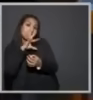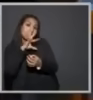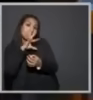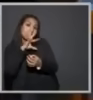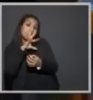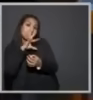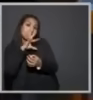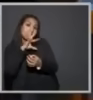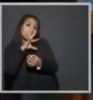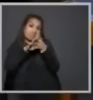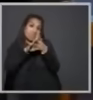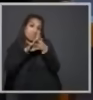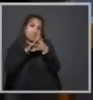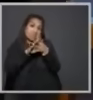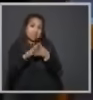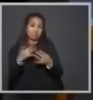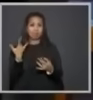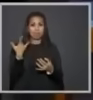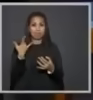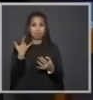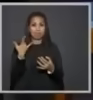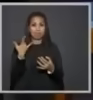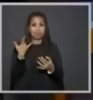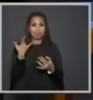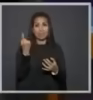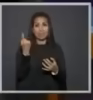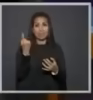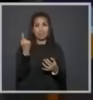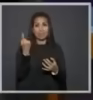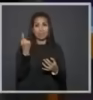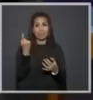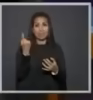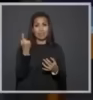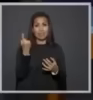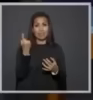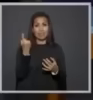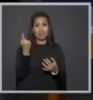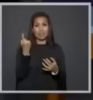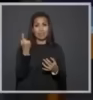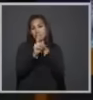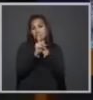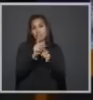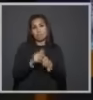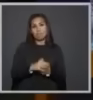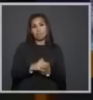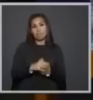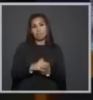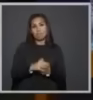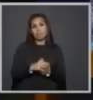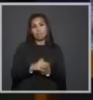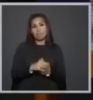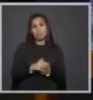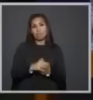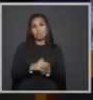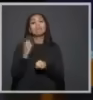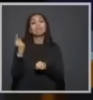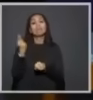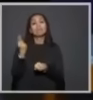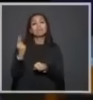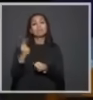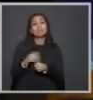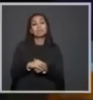Entonces, ¿qué vamos a hacer con ellos? ¿Por qué